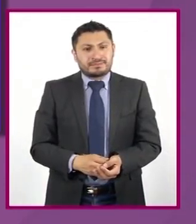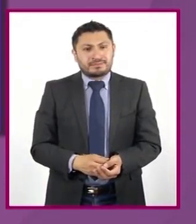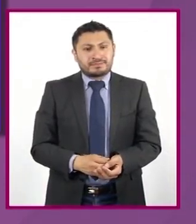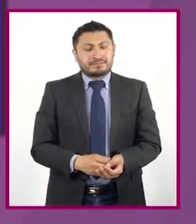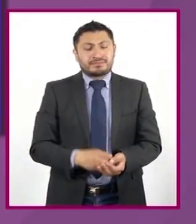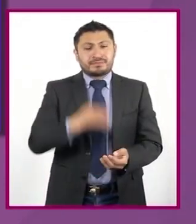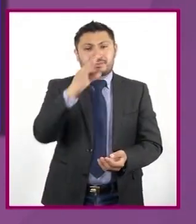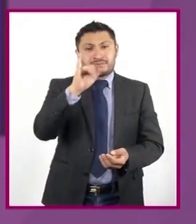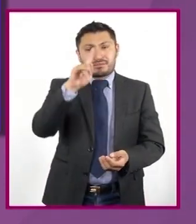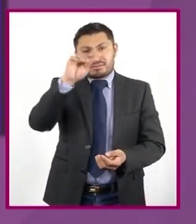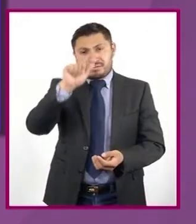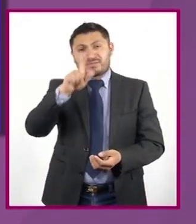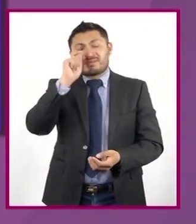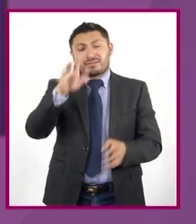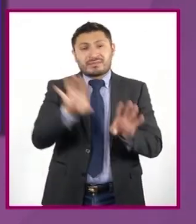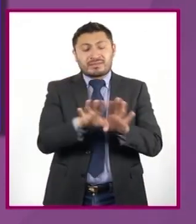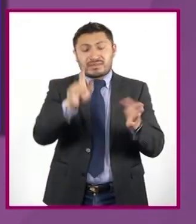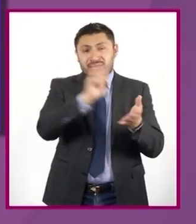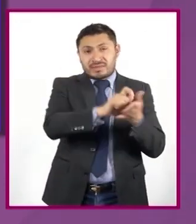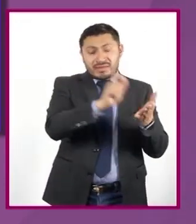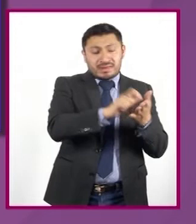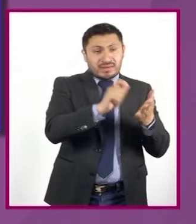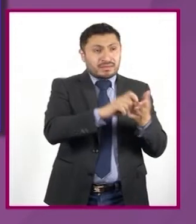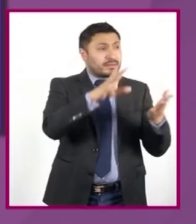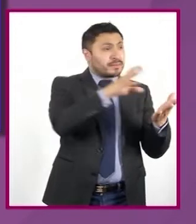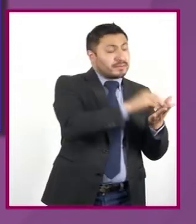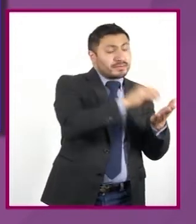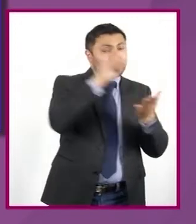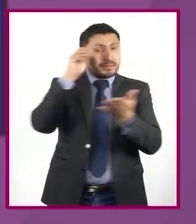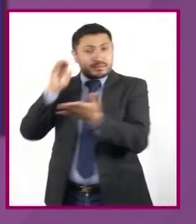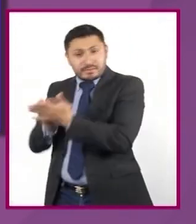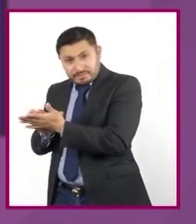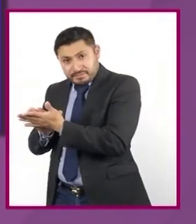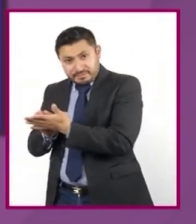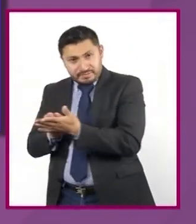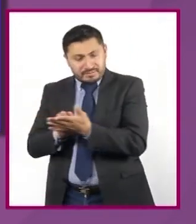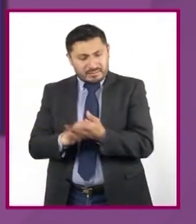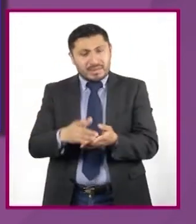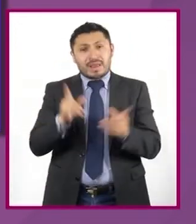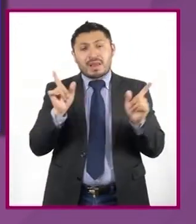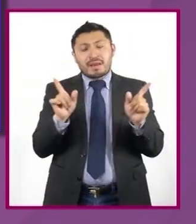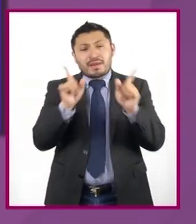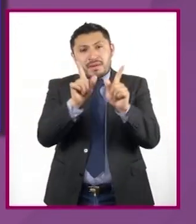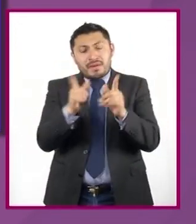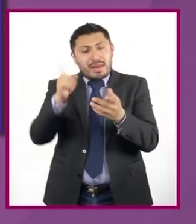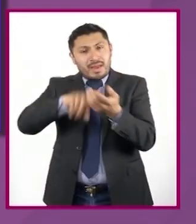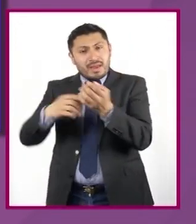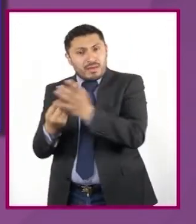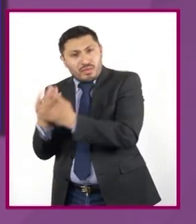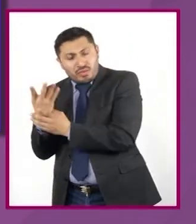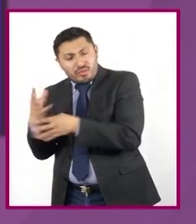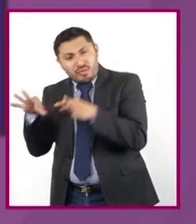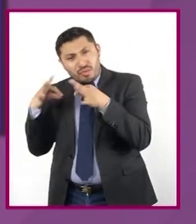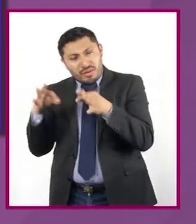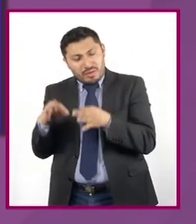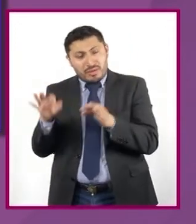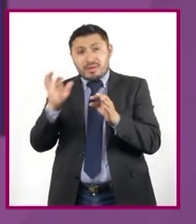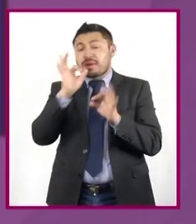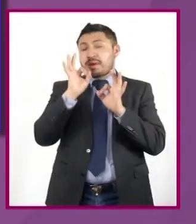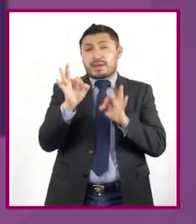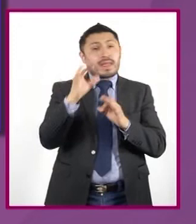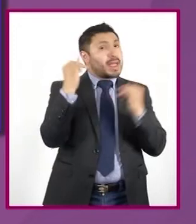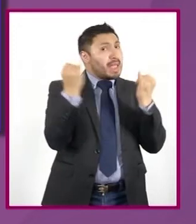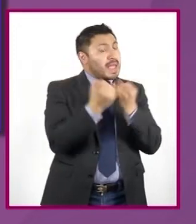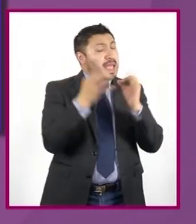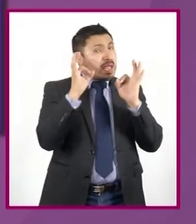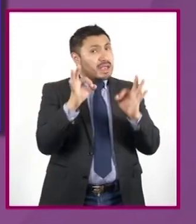Una cita es la transcripción de una idea de un autor que está parcialmente incluida en un nuevo documento, de manera textual, que